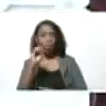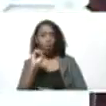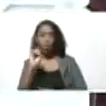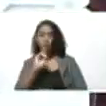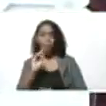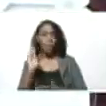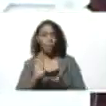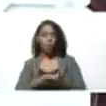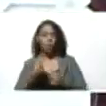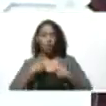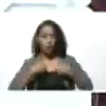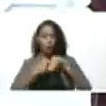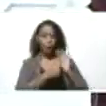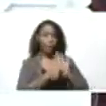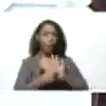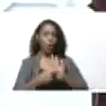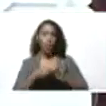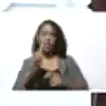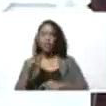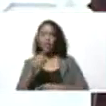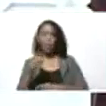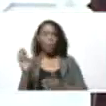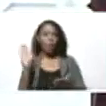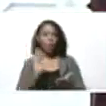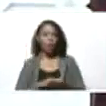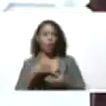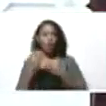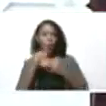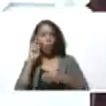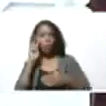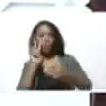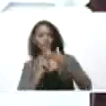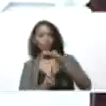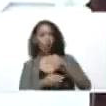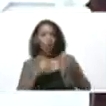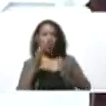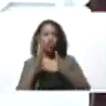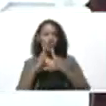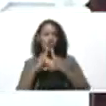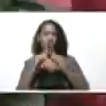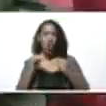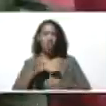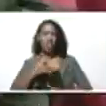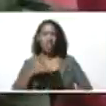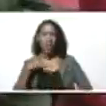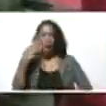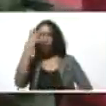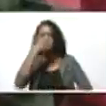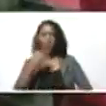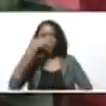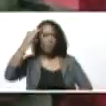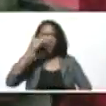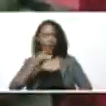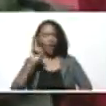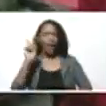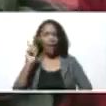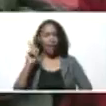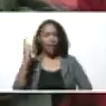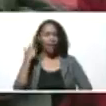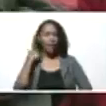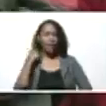ejemplo, sino colocándome como una proyección de todo lo que sentía la juventud militar de